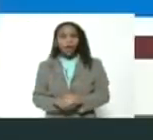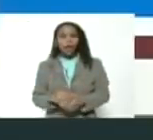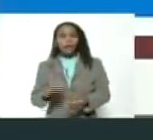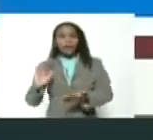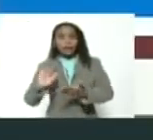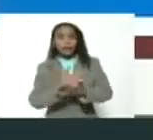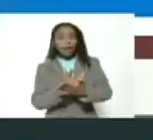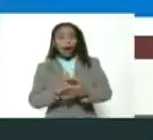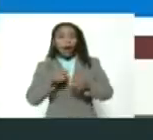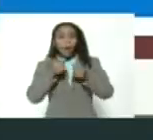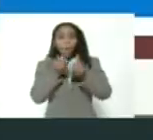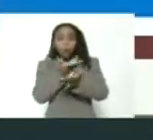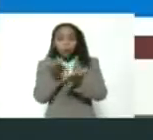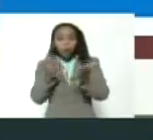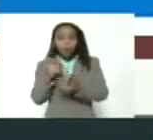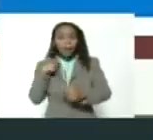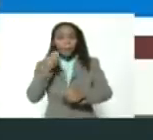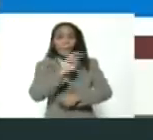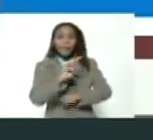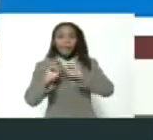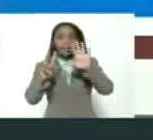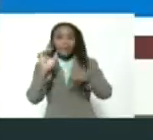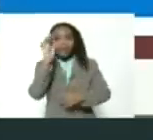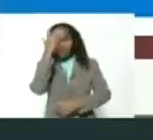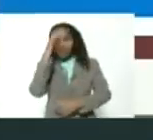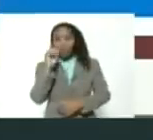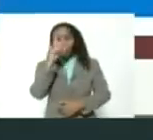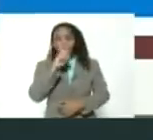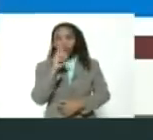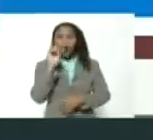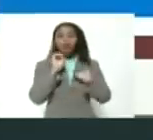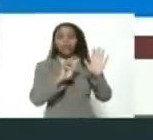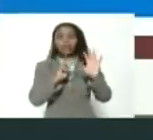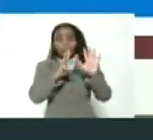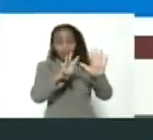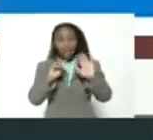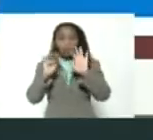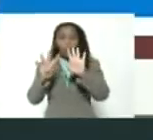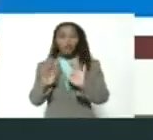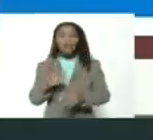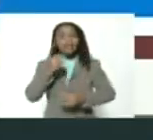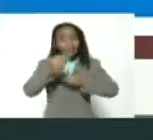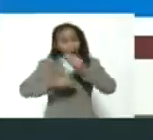casos del 27 de febrero del año 89, para que se haga justicia